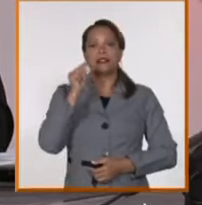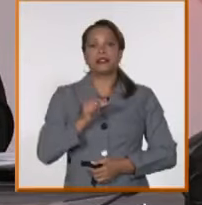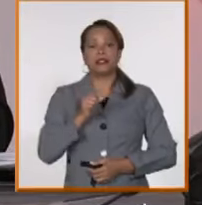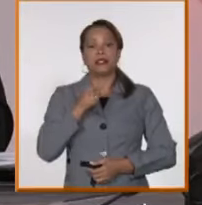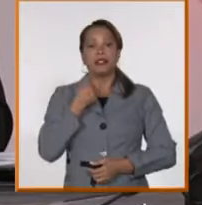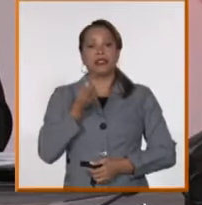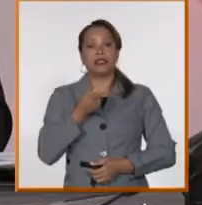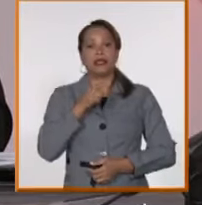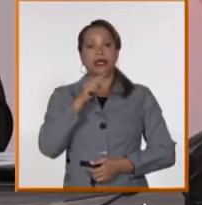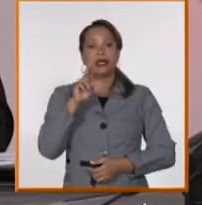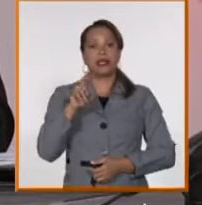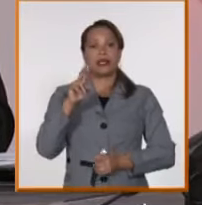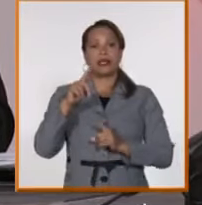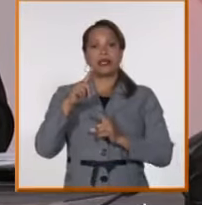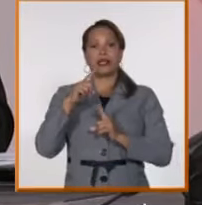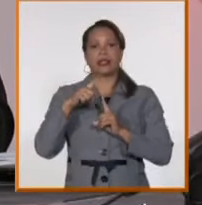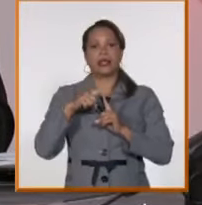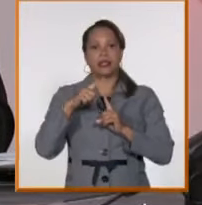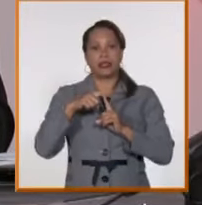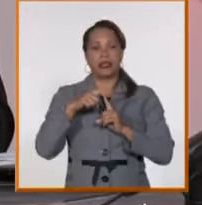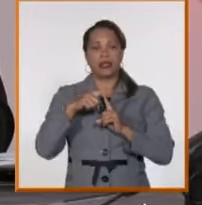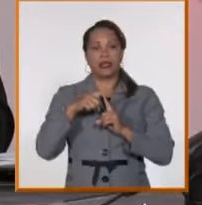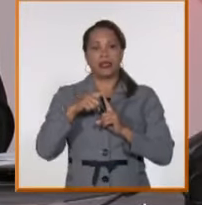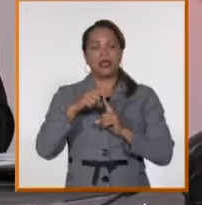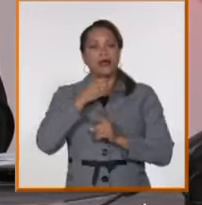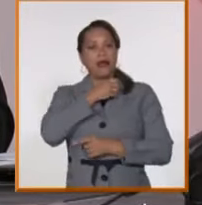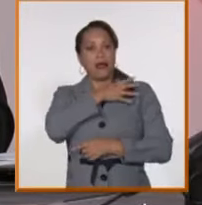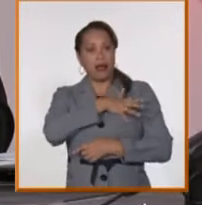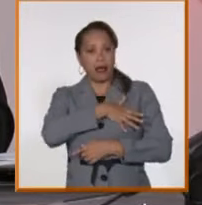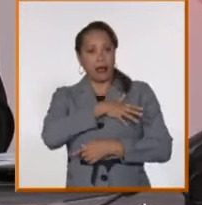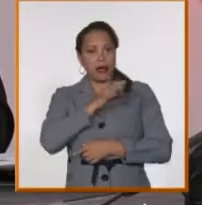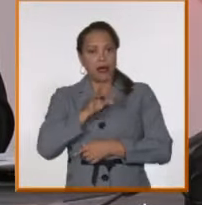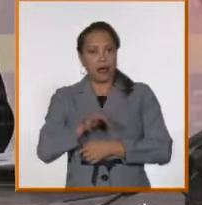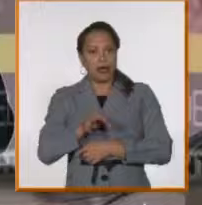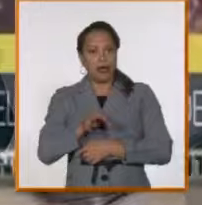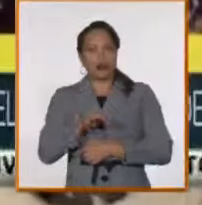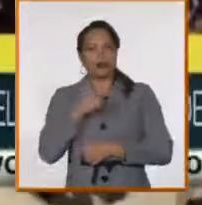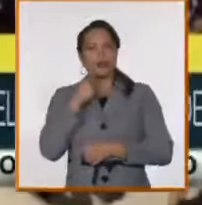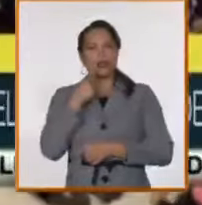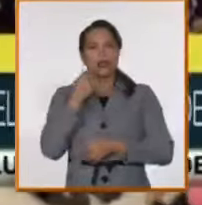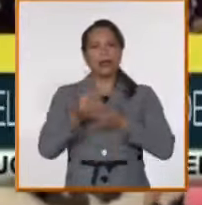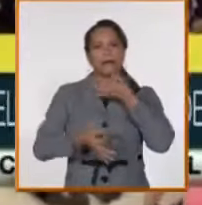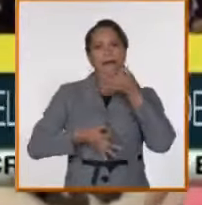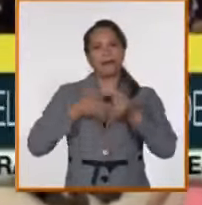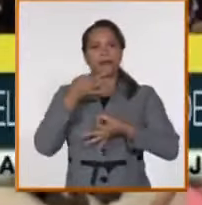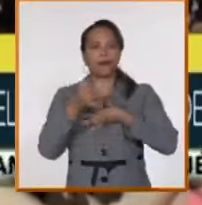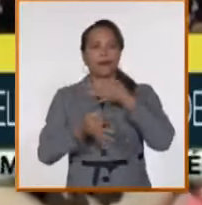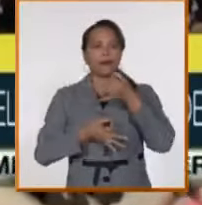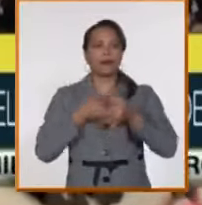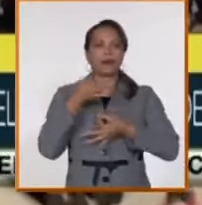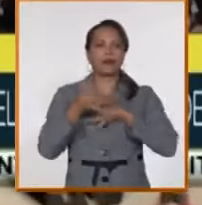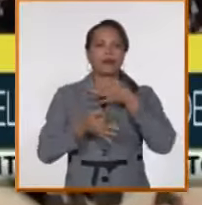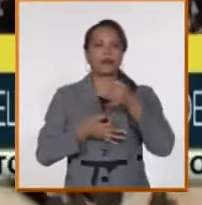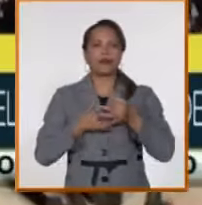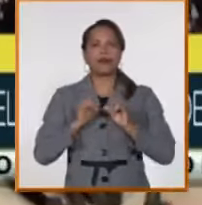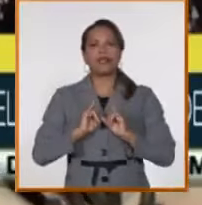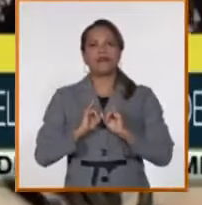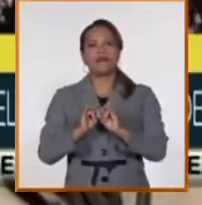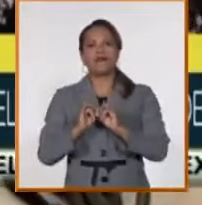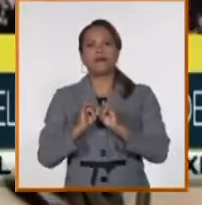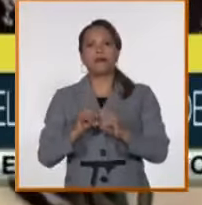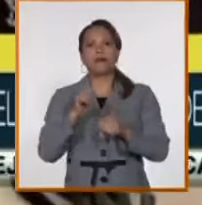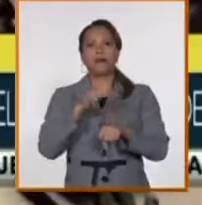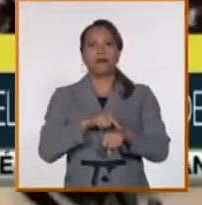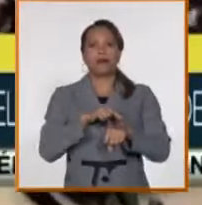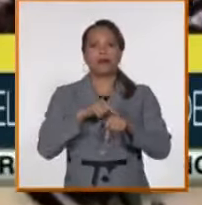today de RT en árabe pues se expresó eh transmitiendo en medio